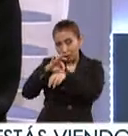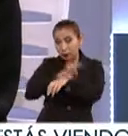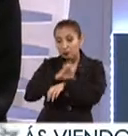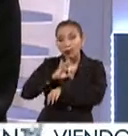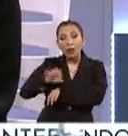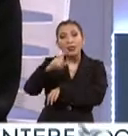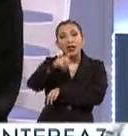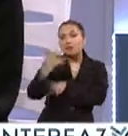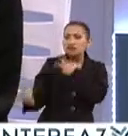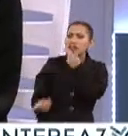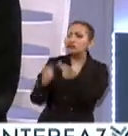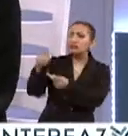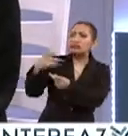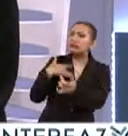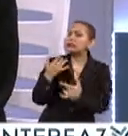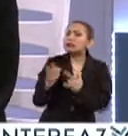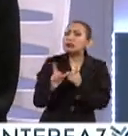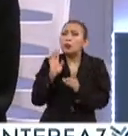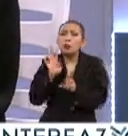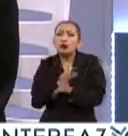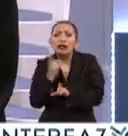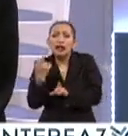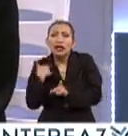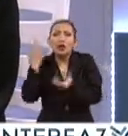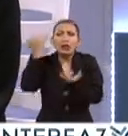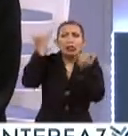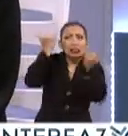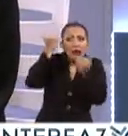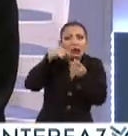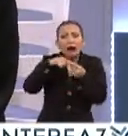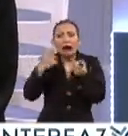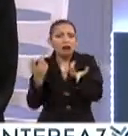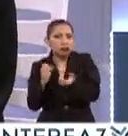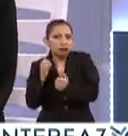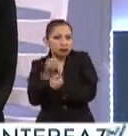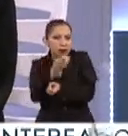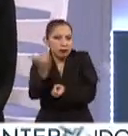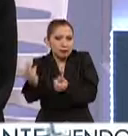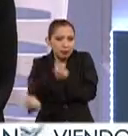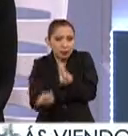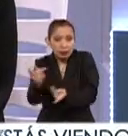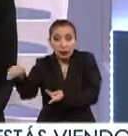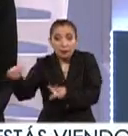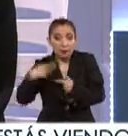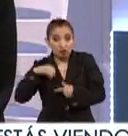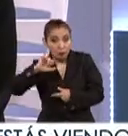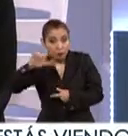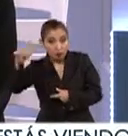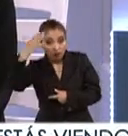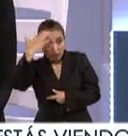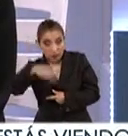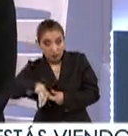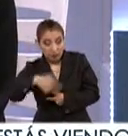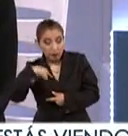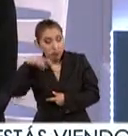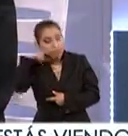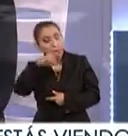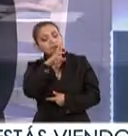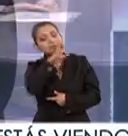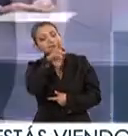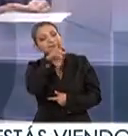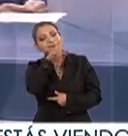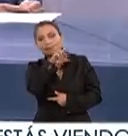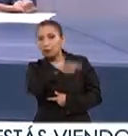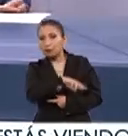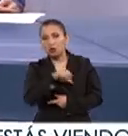podían hacer preguntas sobre sus inquietudes o mitos o lo que quisieran saber, y los sismólogos en el momento les